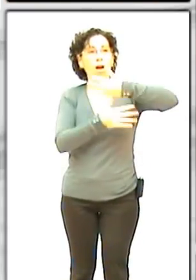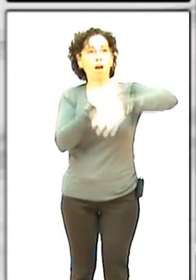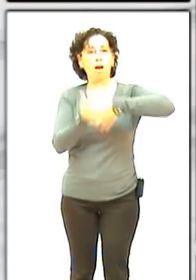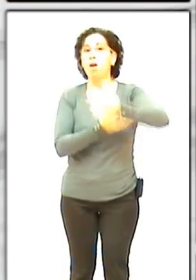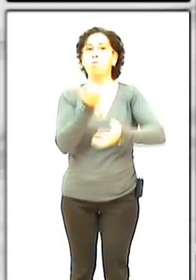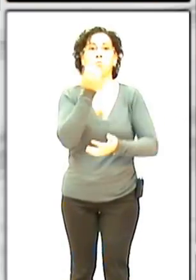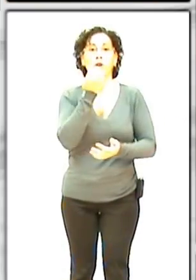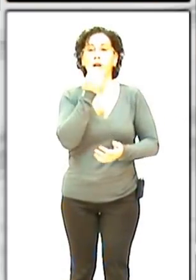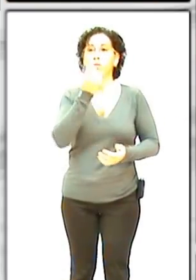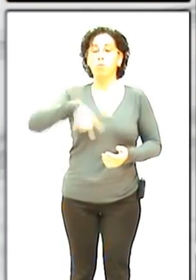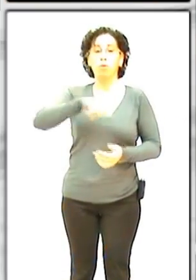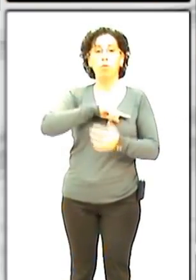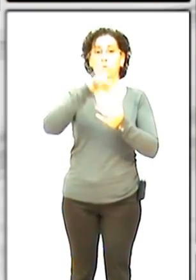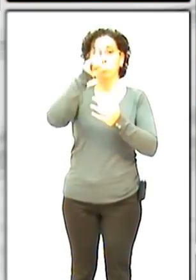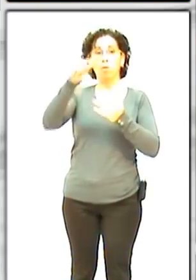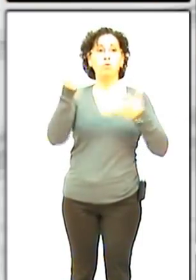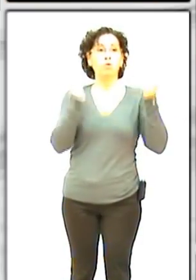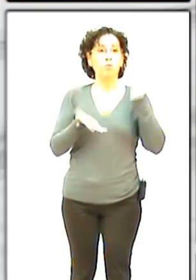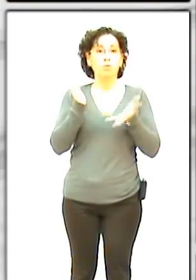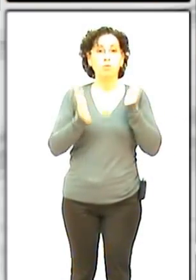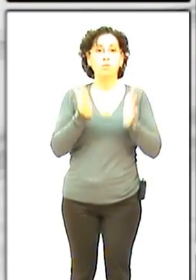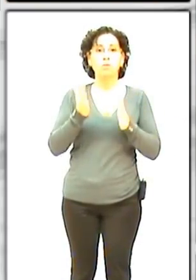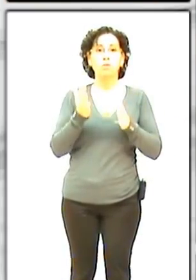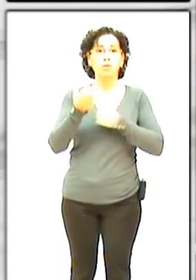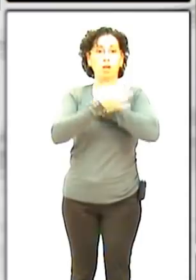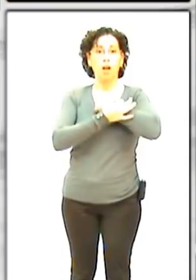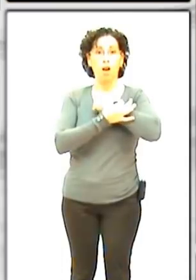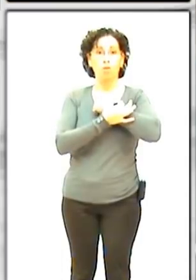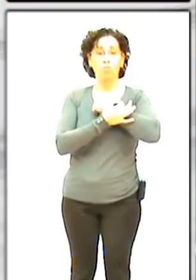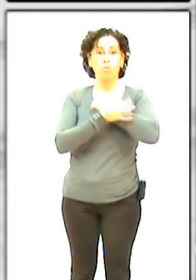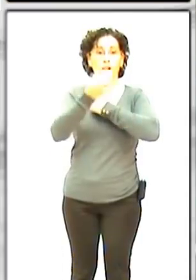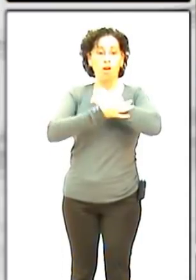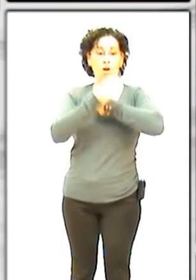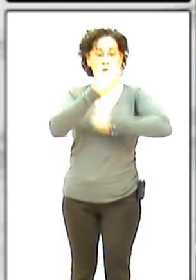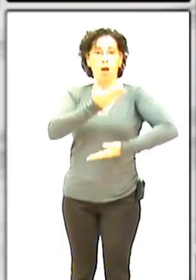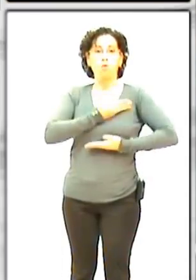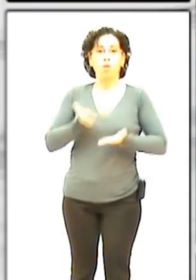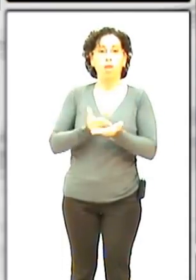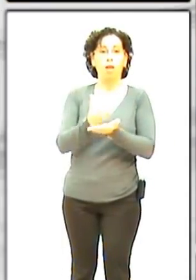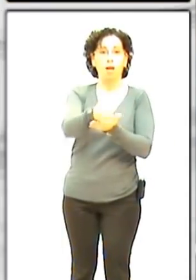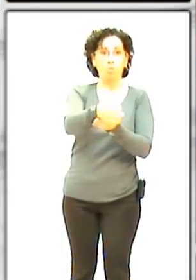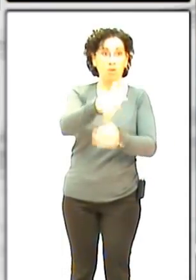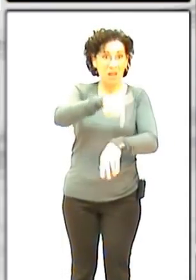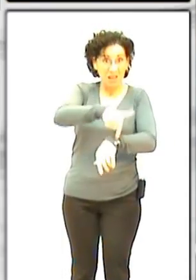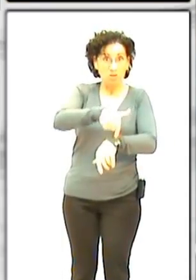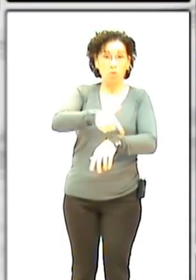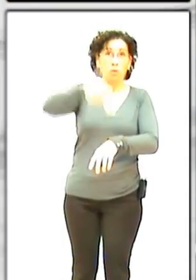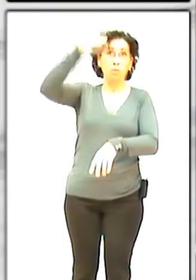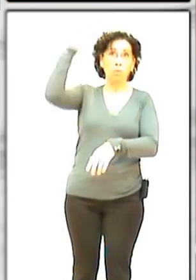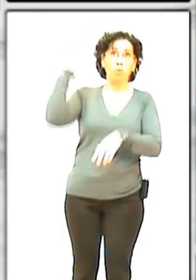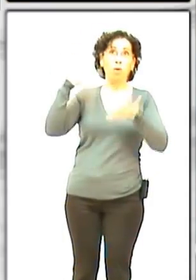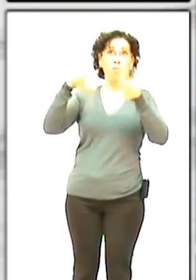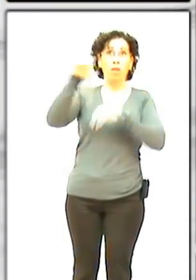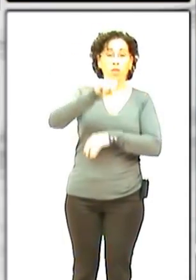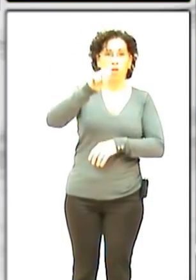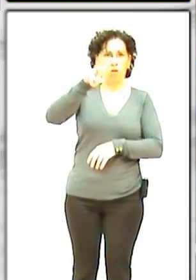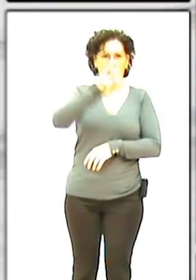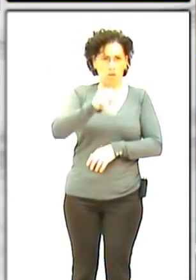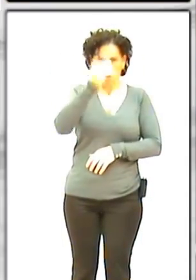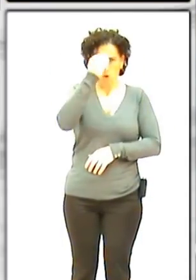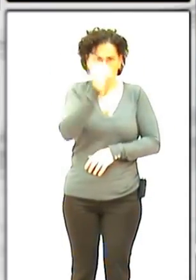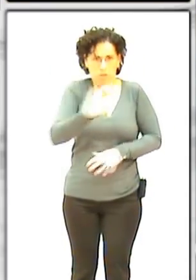automáticamente nos llevemos un reloj porque nos va a indicar el camino y eso hace 10, 12 años era impensable, a menos que se recurriesen a